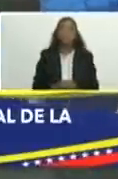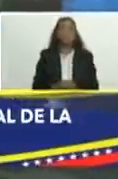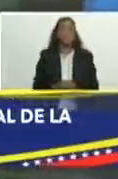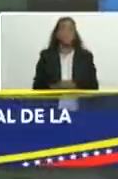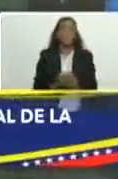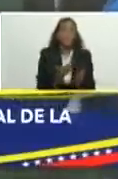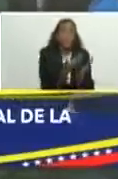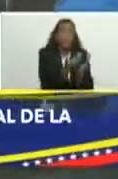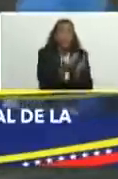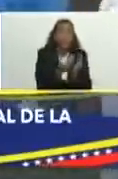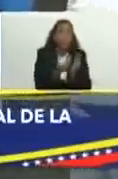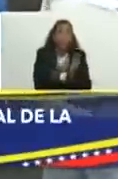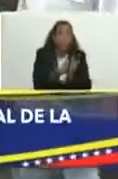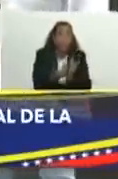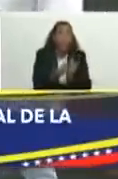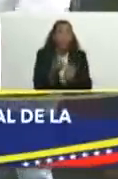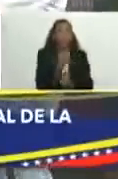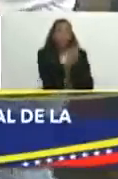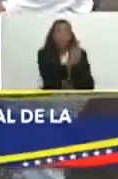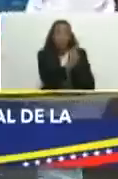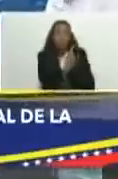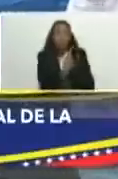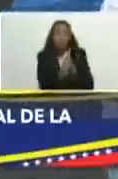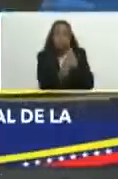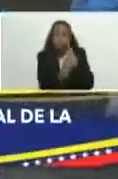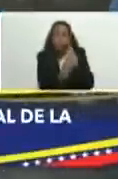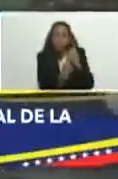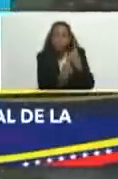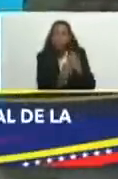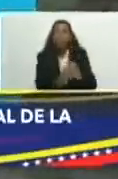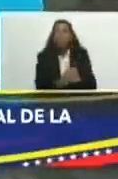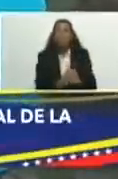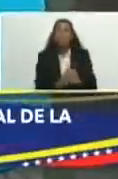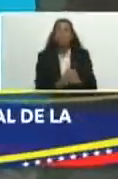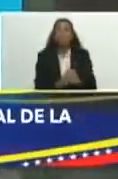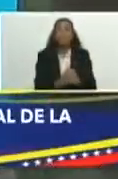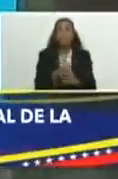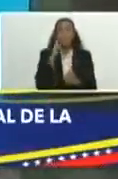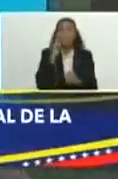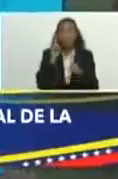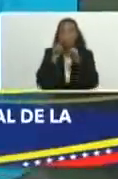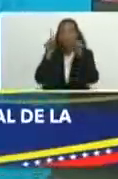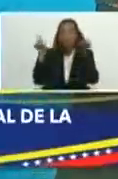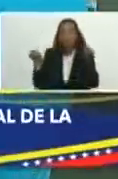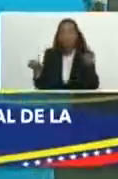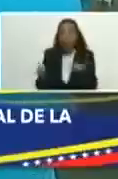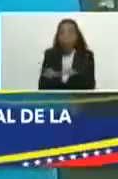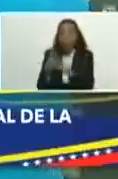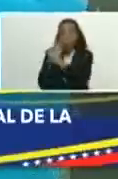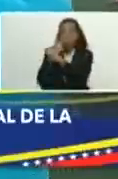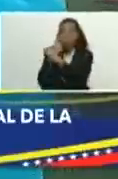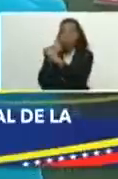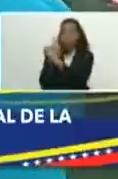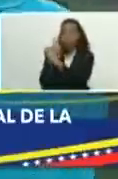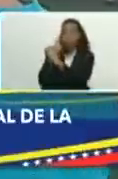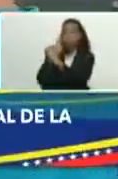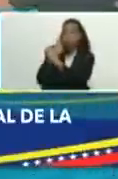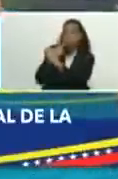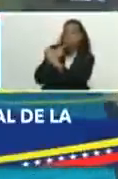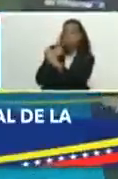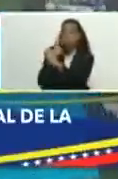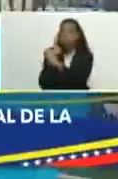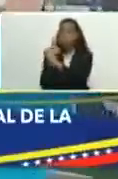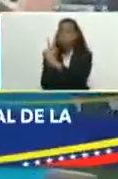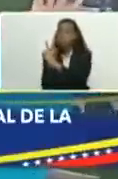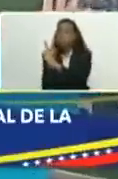puede acercar. Aquí en el panel view está el tablero, pues. El tablero,